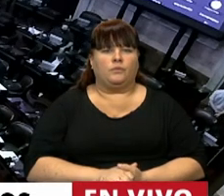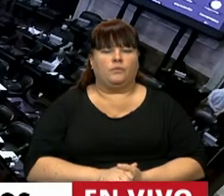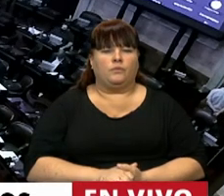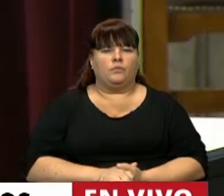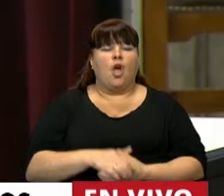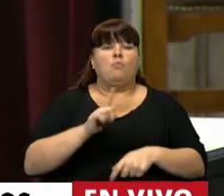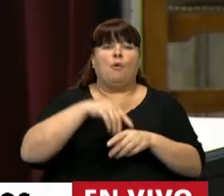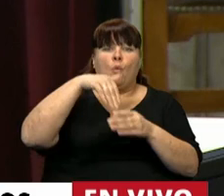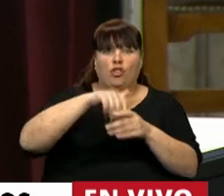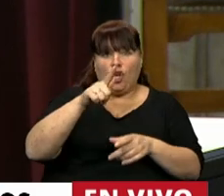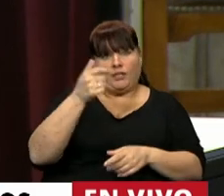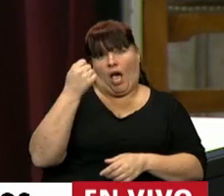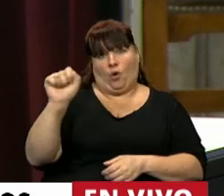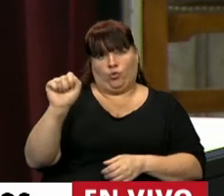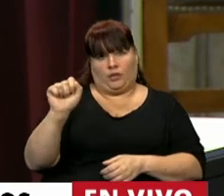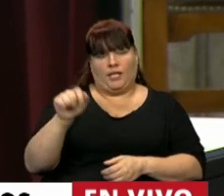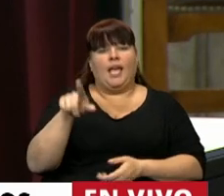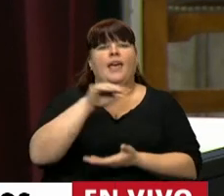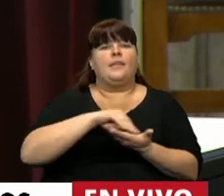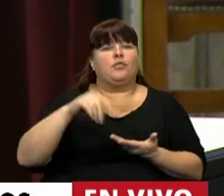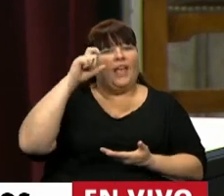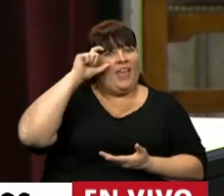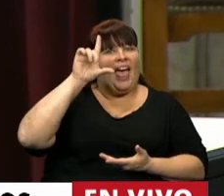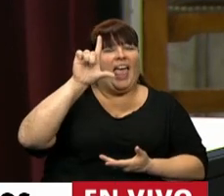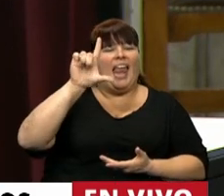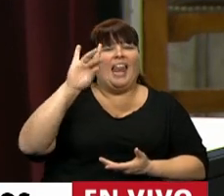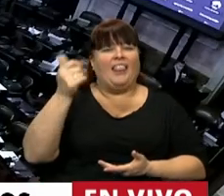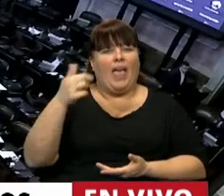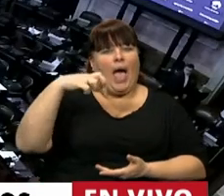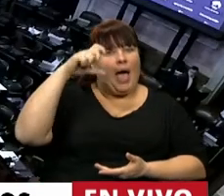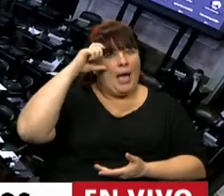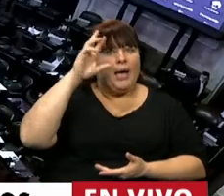ausente a la hora de votar diputada elda pértile